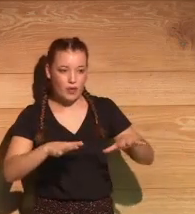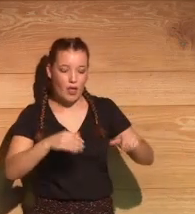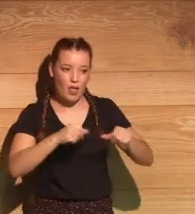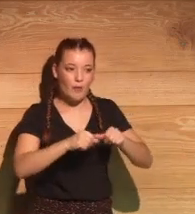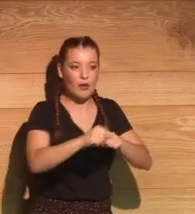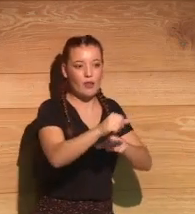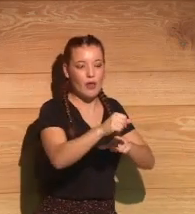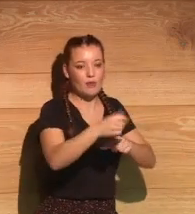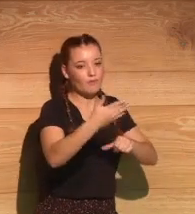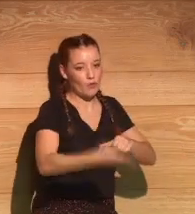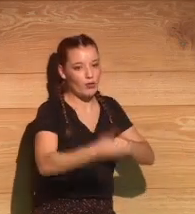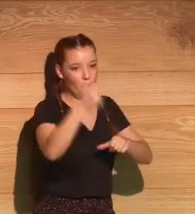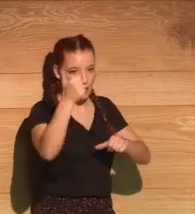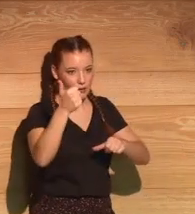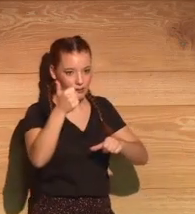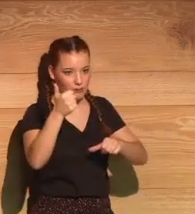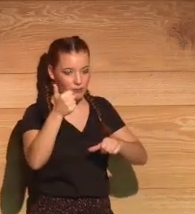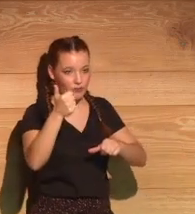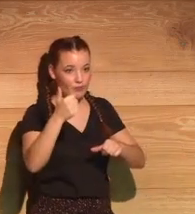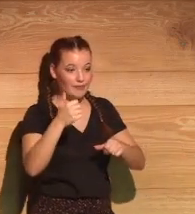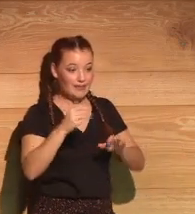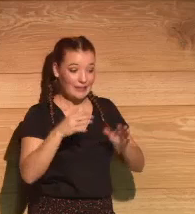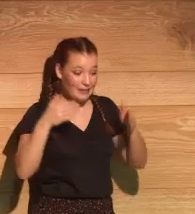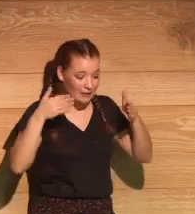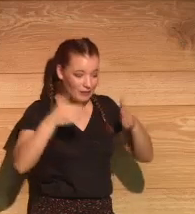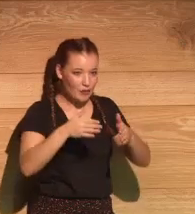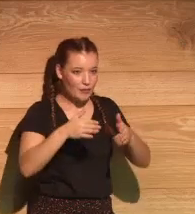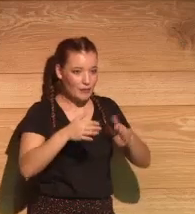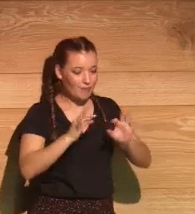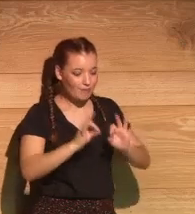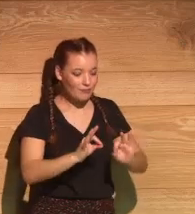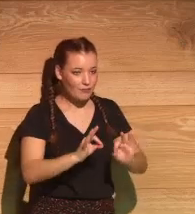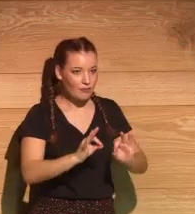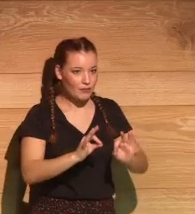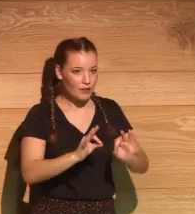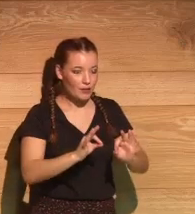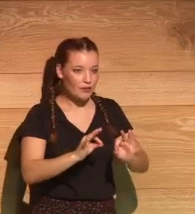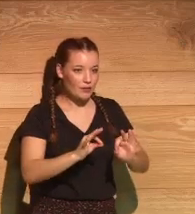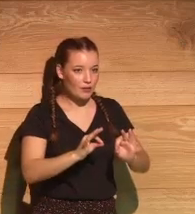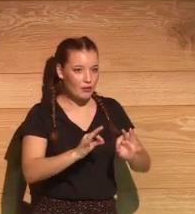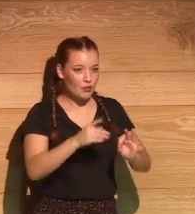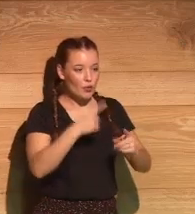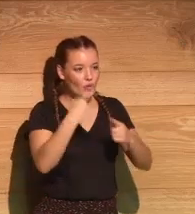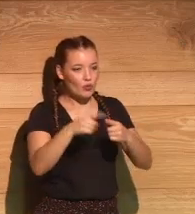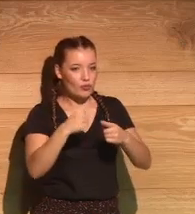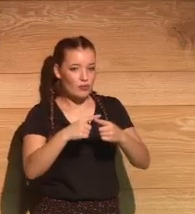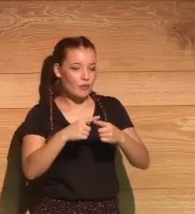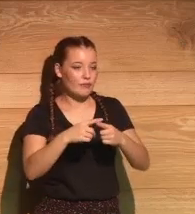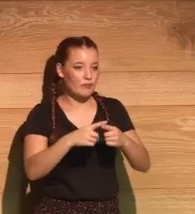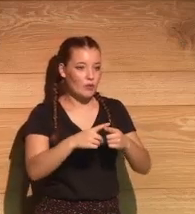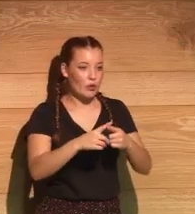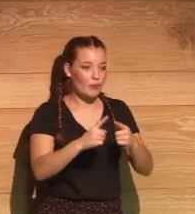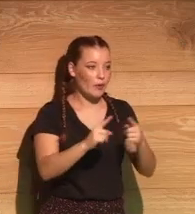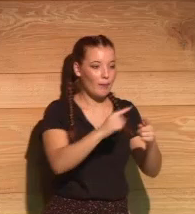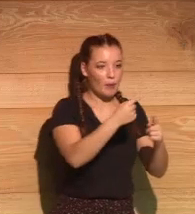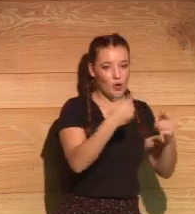siguientes generaciones. Y en ese sentido, esas irreversibilidades, una cosa es la responsabilidad